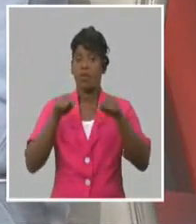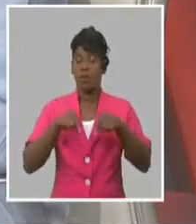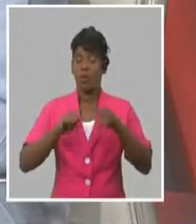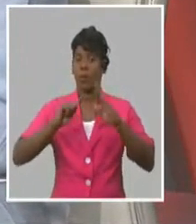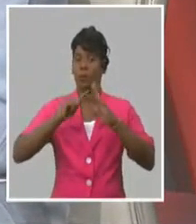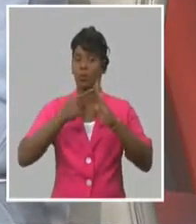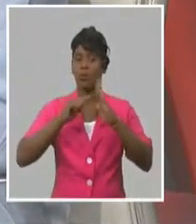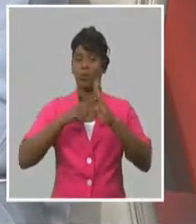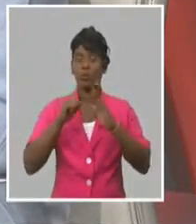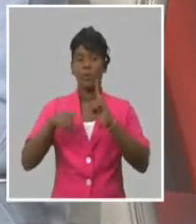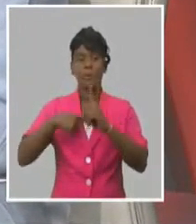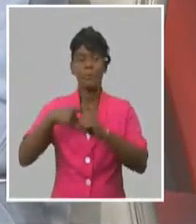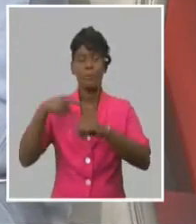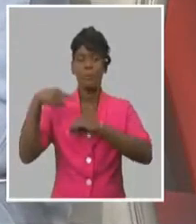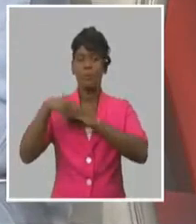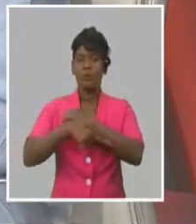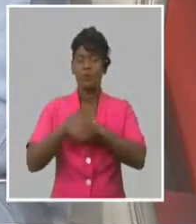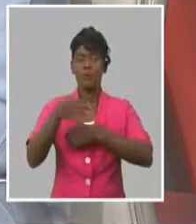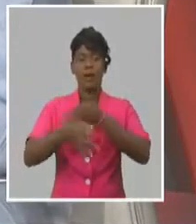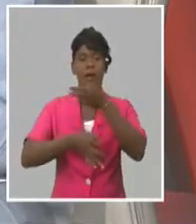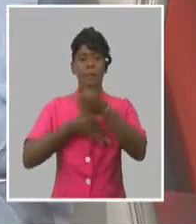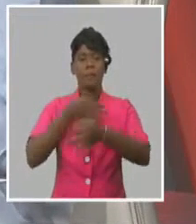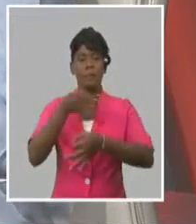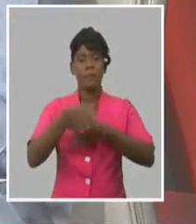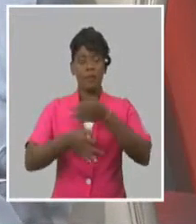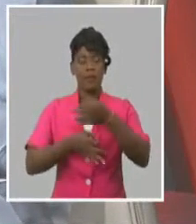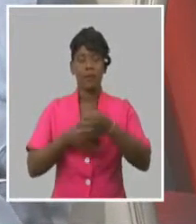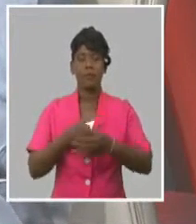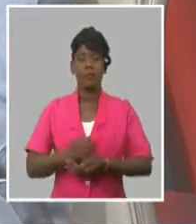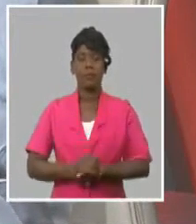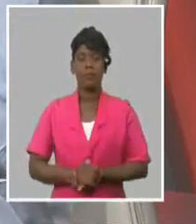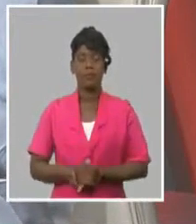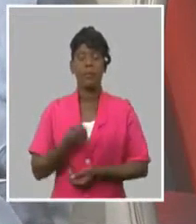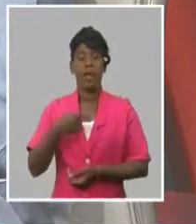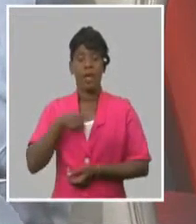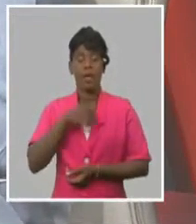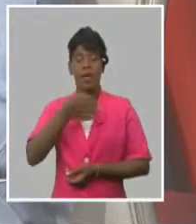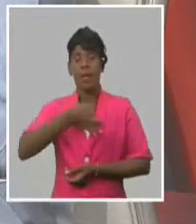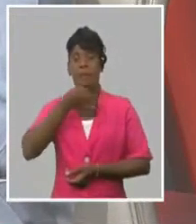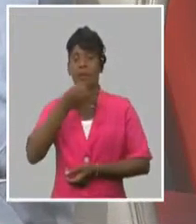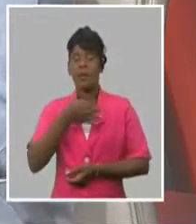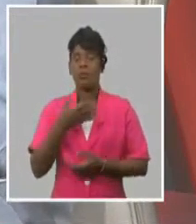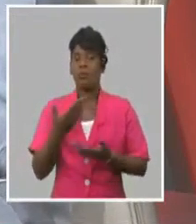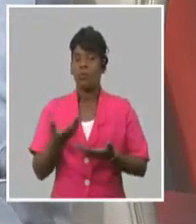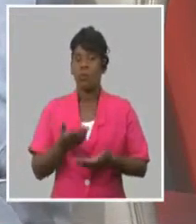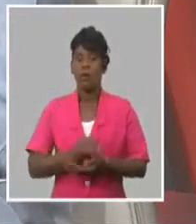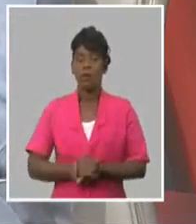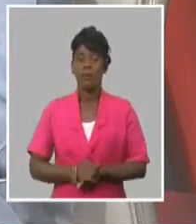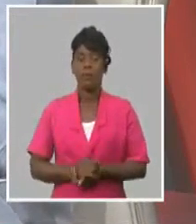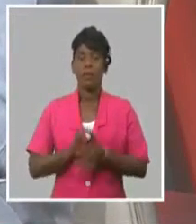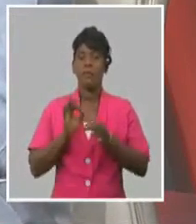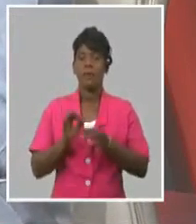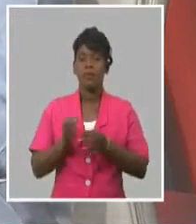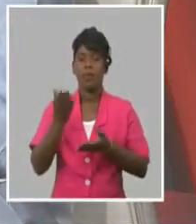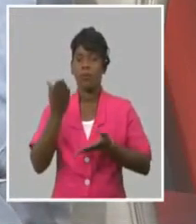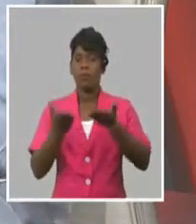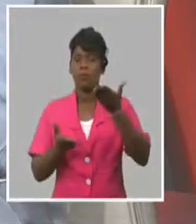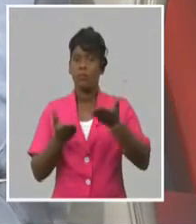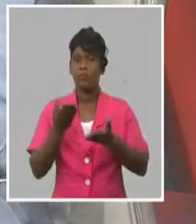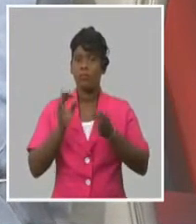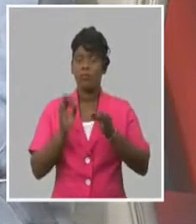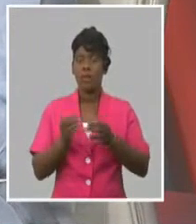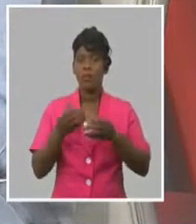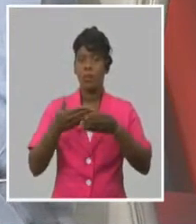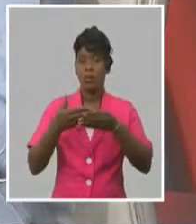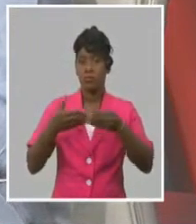elementos vinculados con el ordenamiento monetario. Nos referimos a que está incluido, como explicabas al inicio, la unificación monetaria,